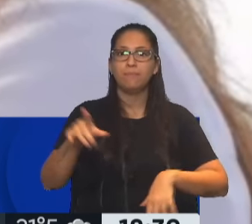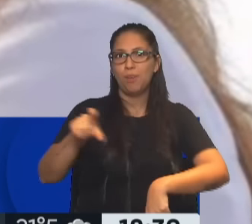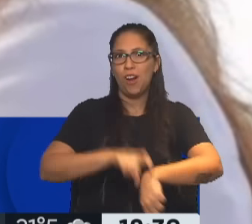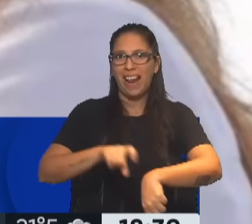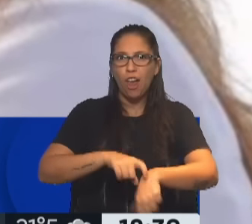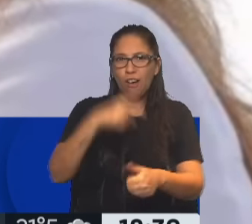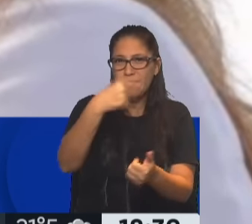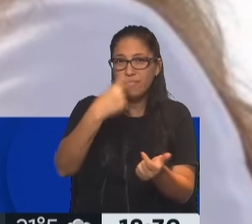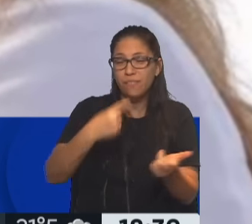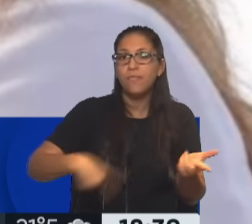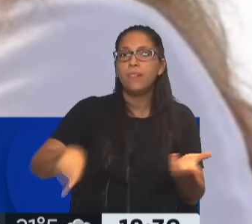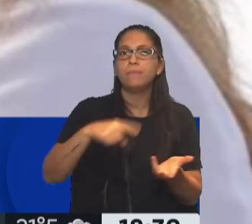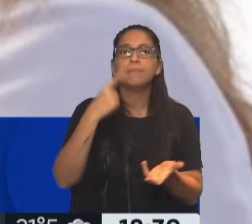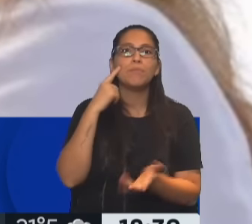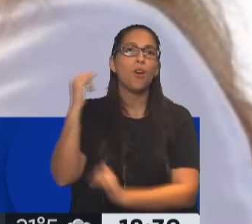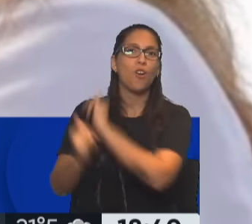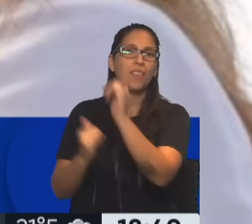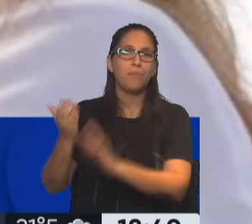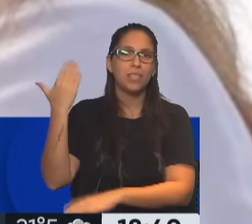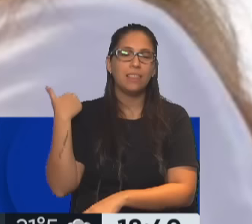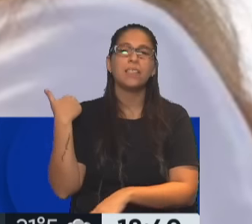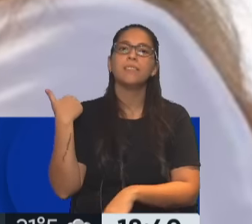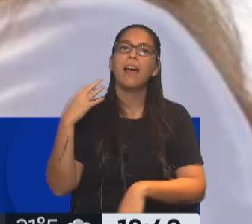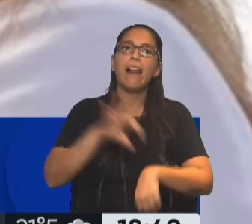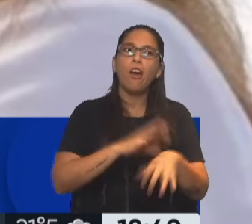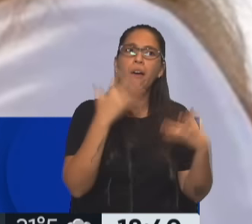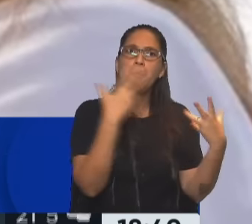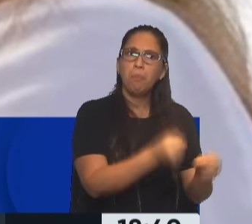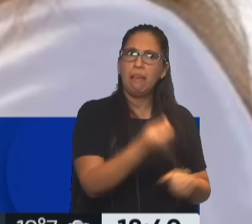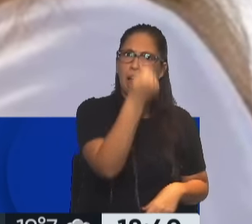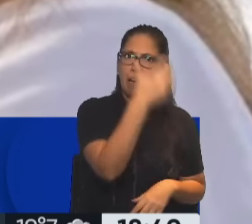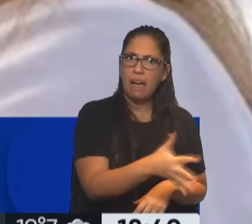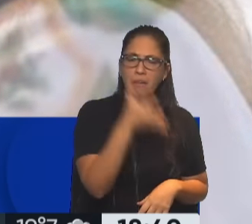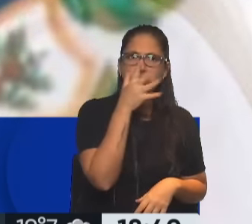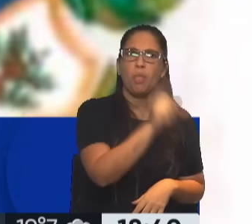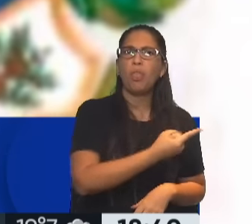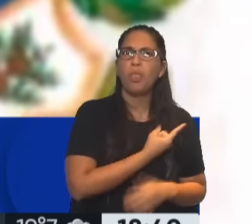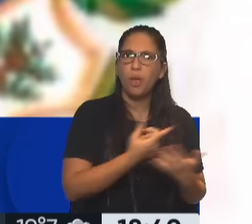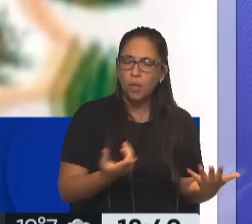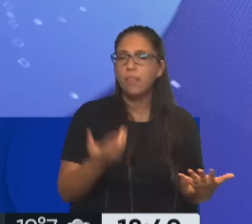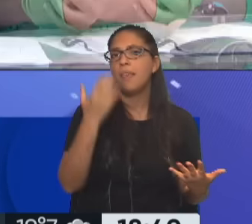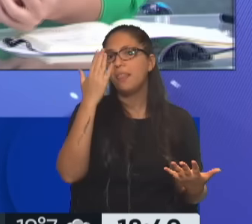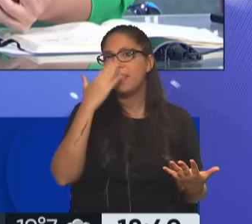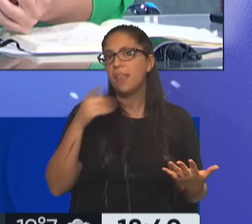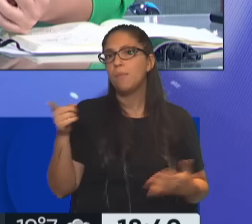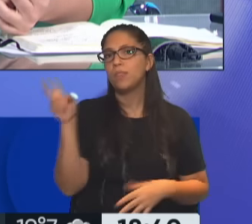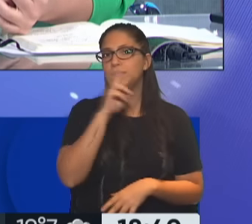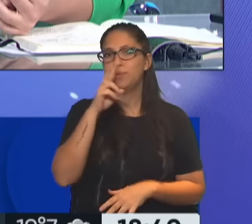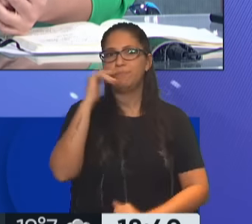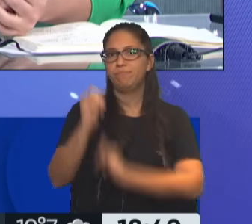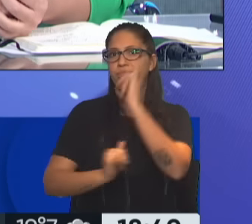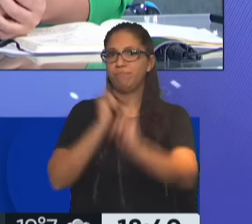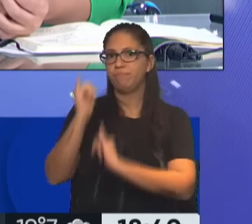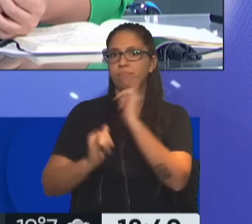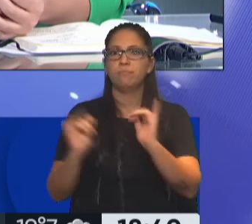se planteaba un poco en el informe, algunas cuestiones que se fueron conociendo y que se desmentía después la situación. De hecho, había